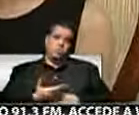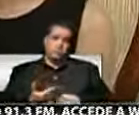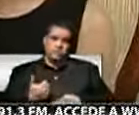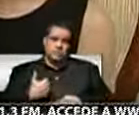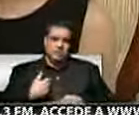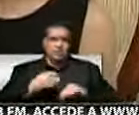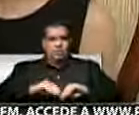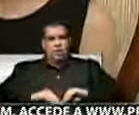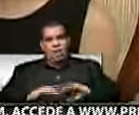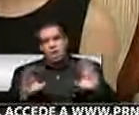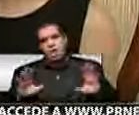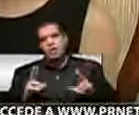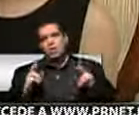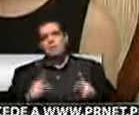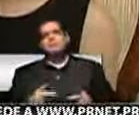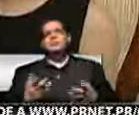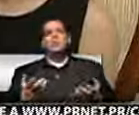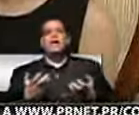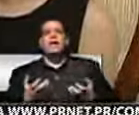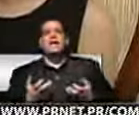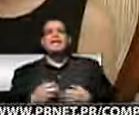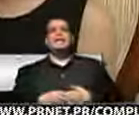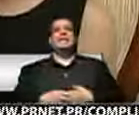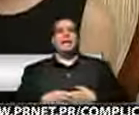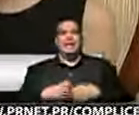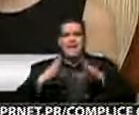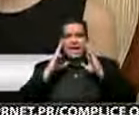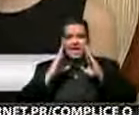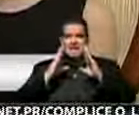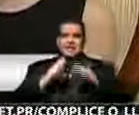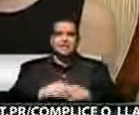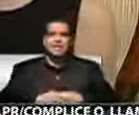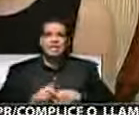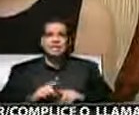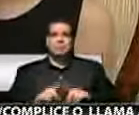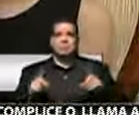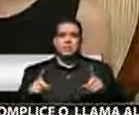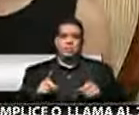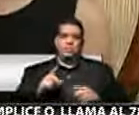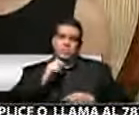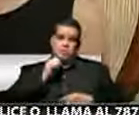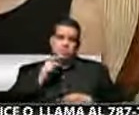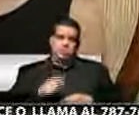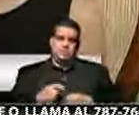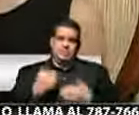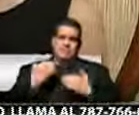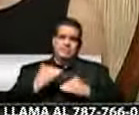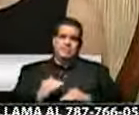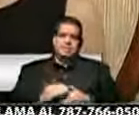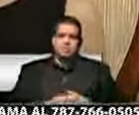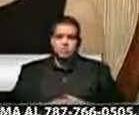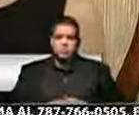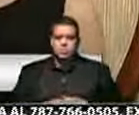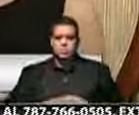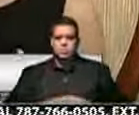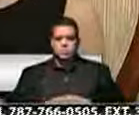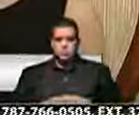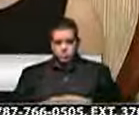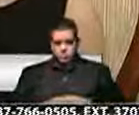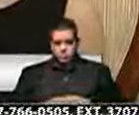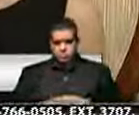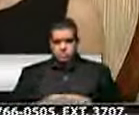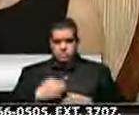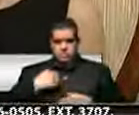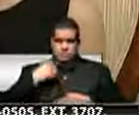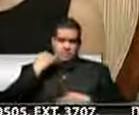claro lo que la persona quiere que quiere atender Pero eso no debe ser limitación o sea si es si lo que se tiene es una idea